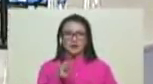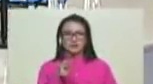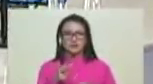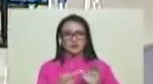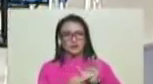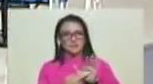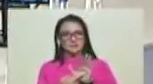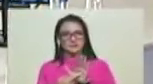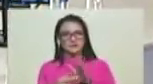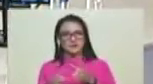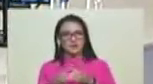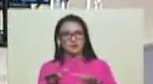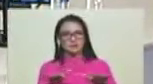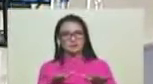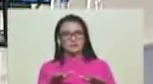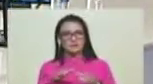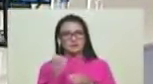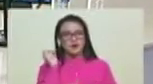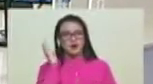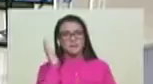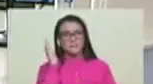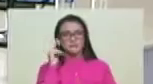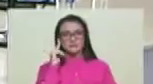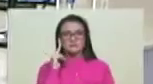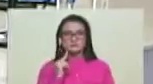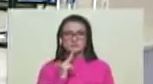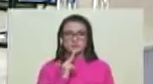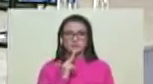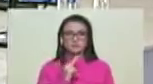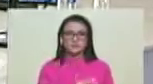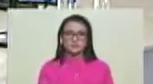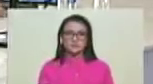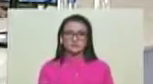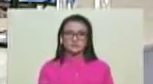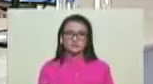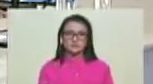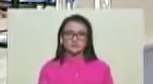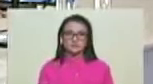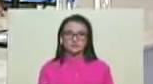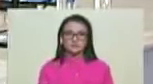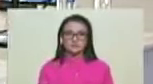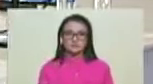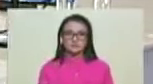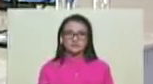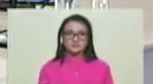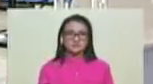representante entonces del comando de campaña Simón Bolívar.